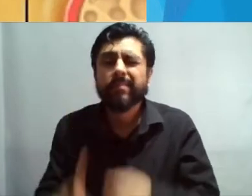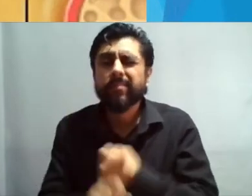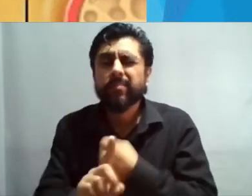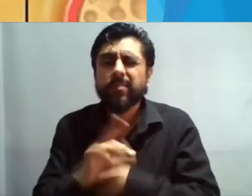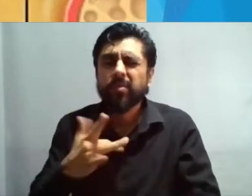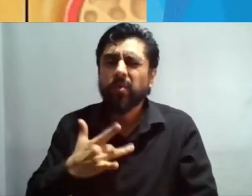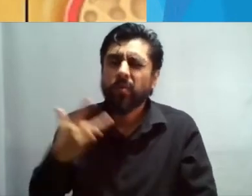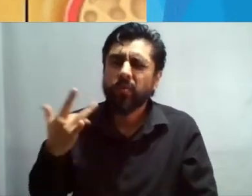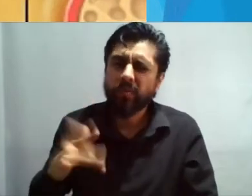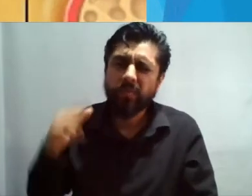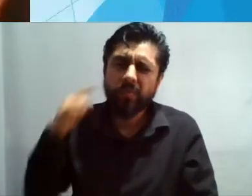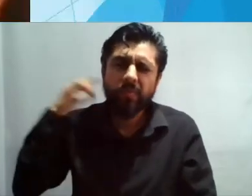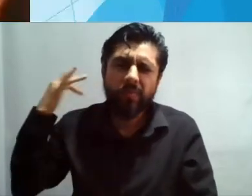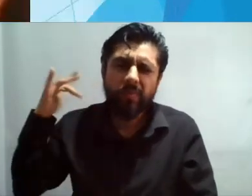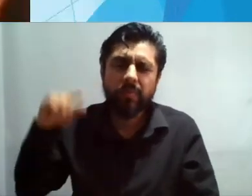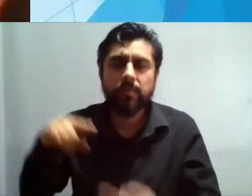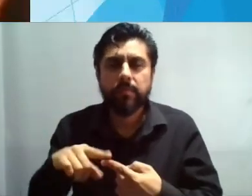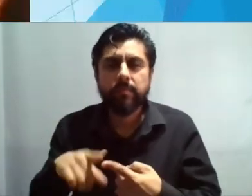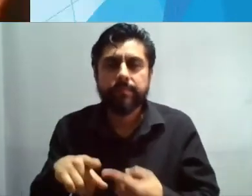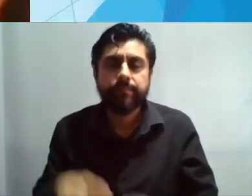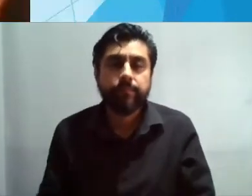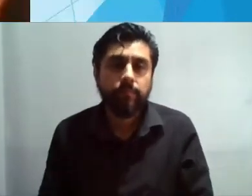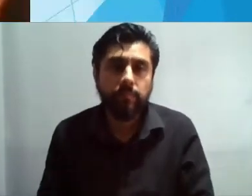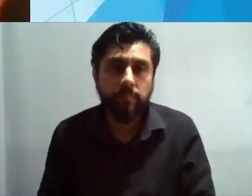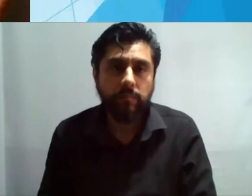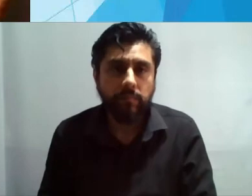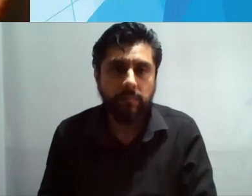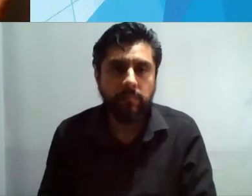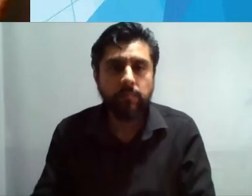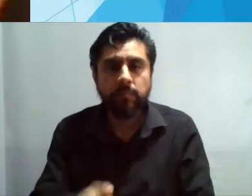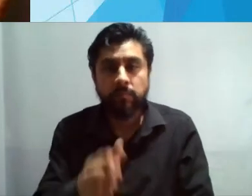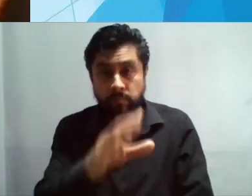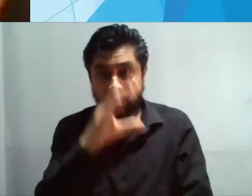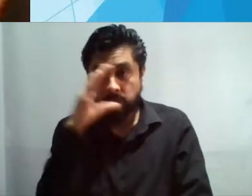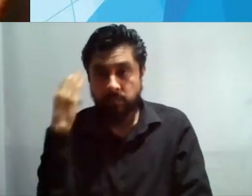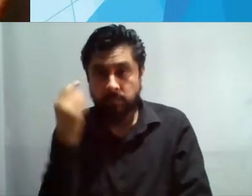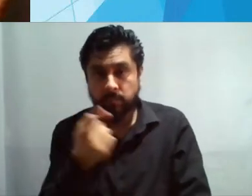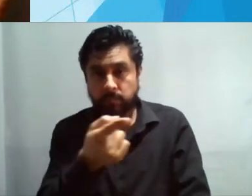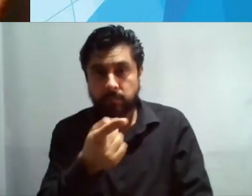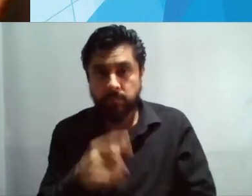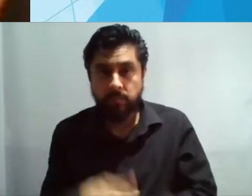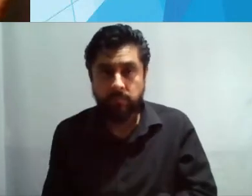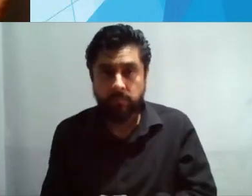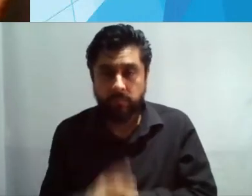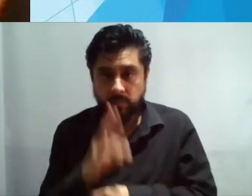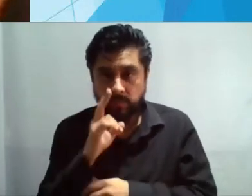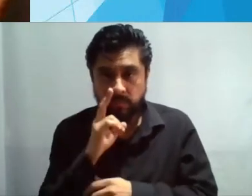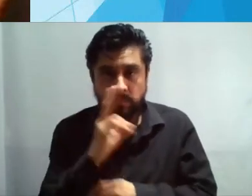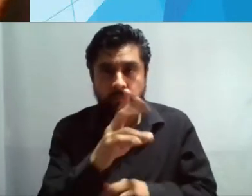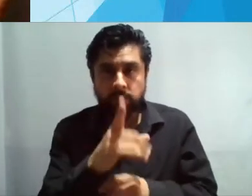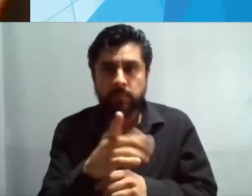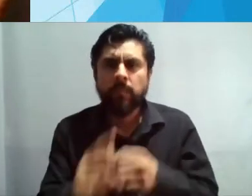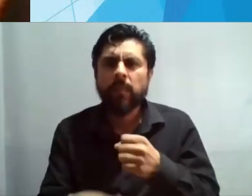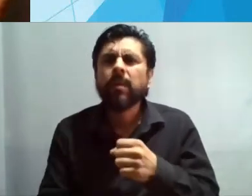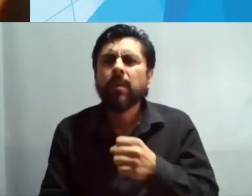intenso. Damos la siguiente imagen, por favor. Que cuando eso ocurre, bueno, hasta